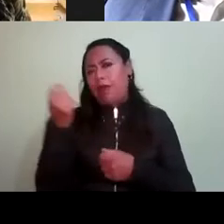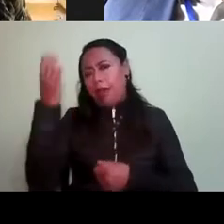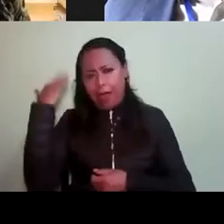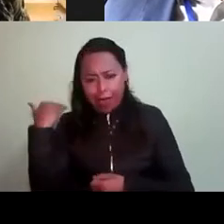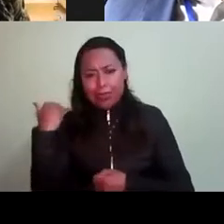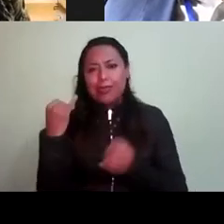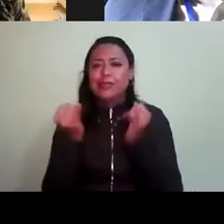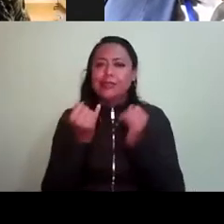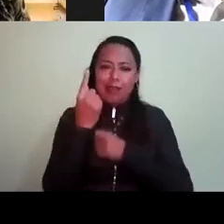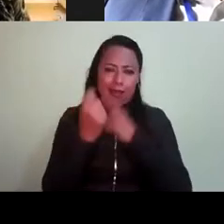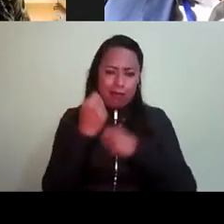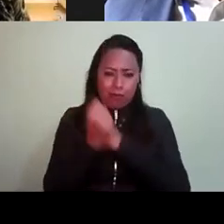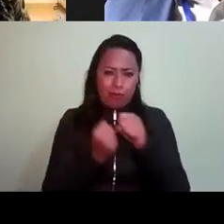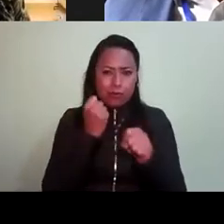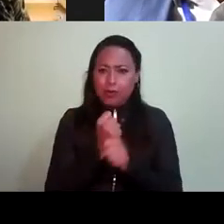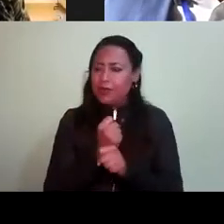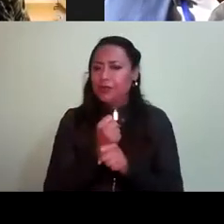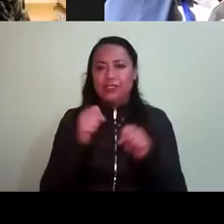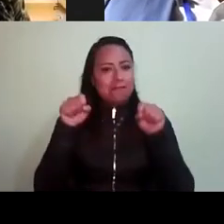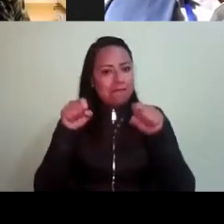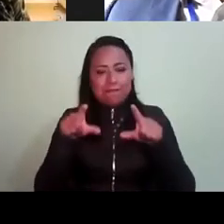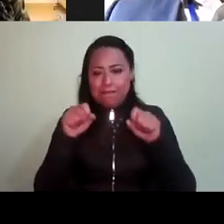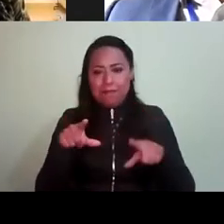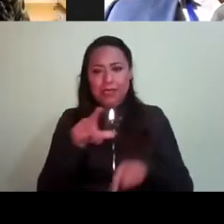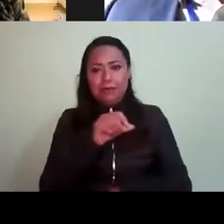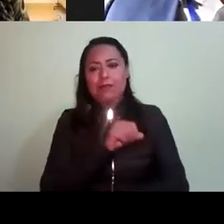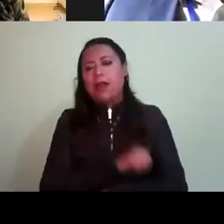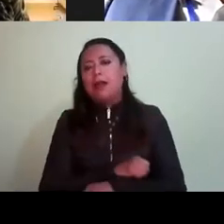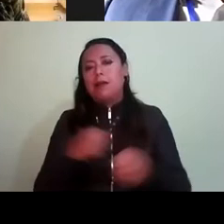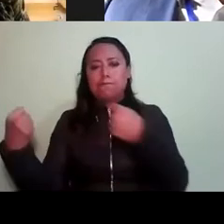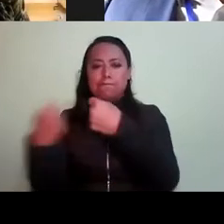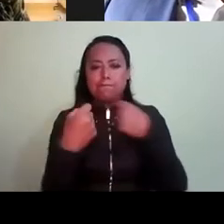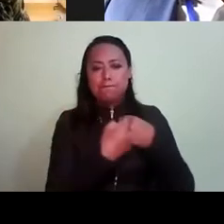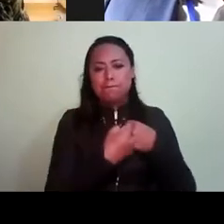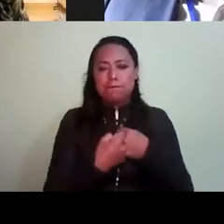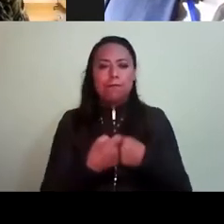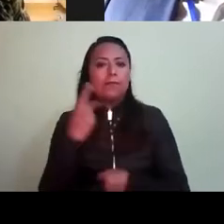delegada de la misma demarcación política de la que hoy es alcaldesa.